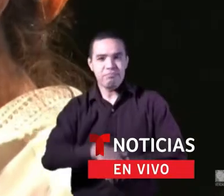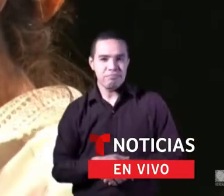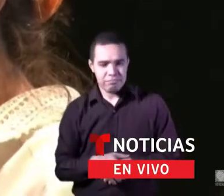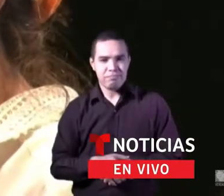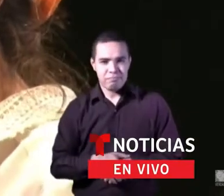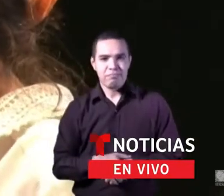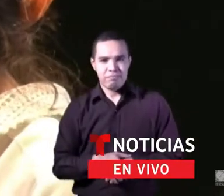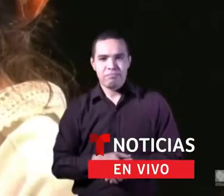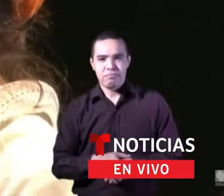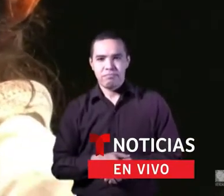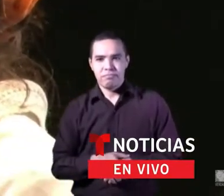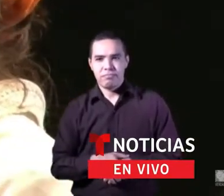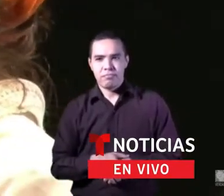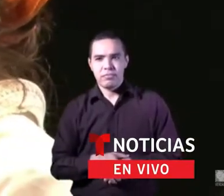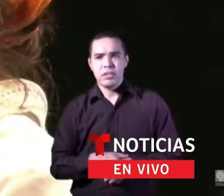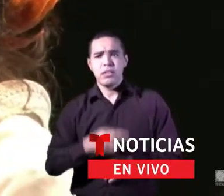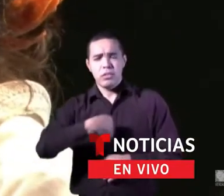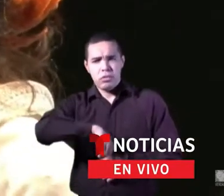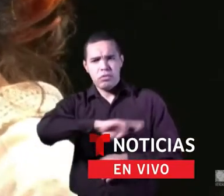hemos sido generosas